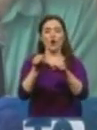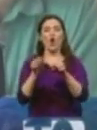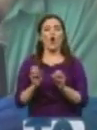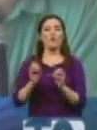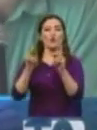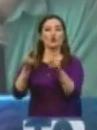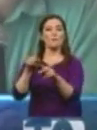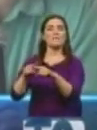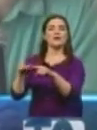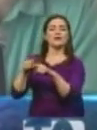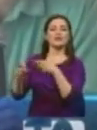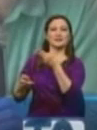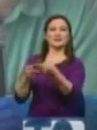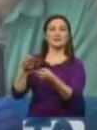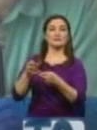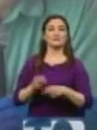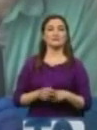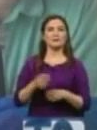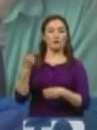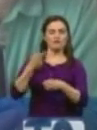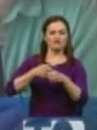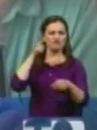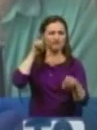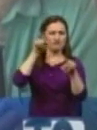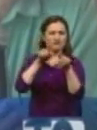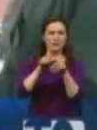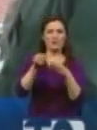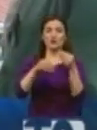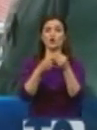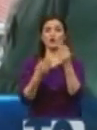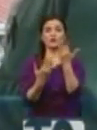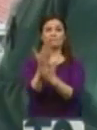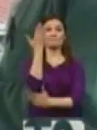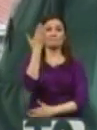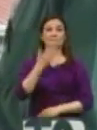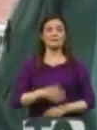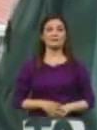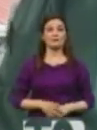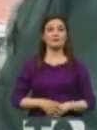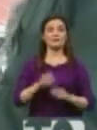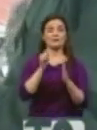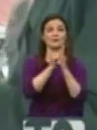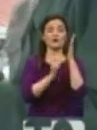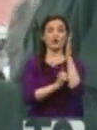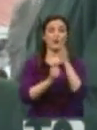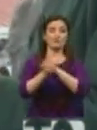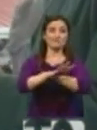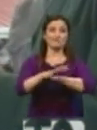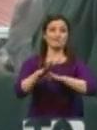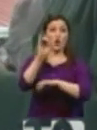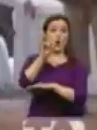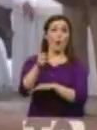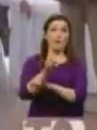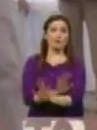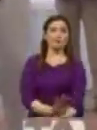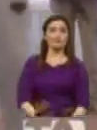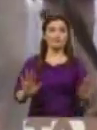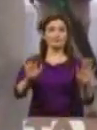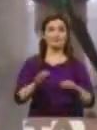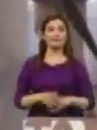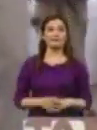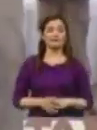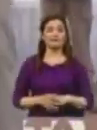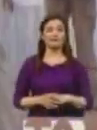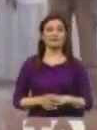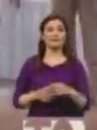mercados, para concretizar nuevas inversiones. La agenda del diplomático Amorona Santiago culminará este jueves, luego de mantener